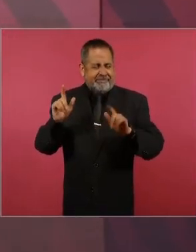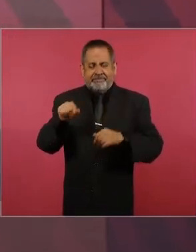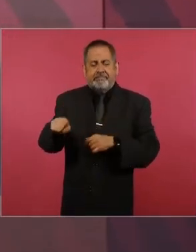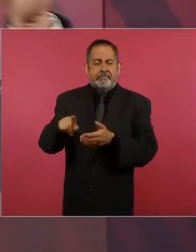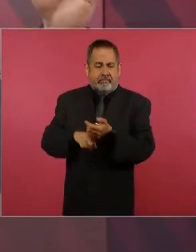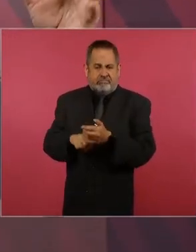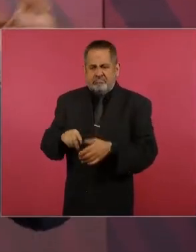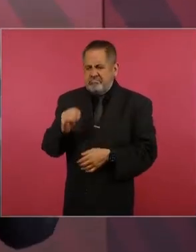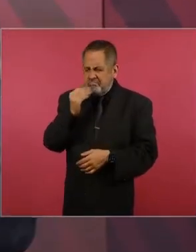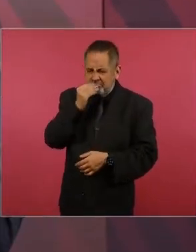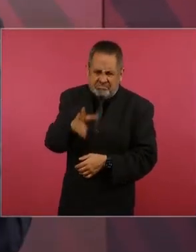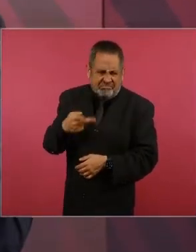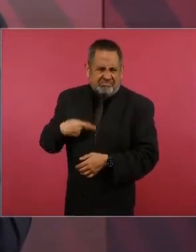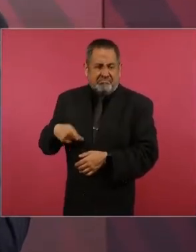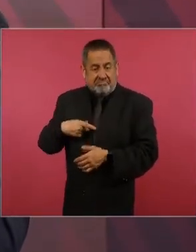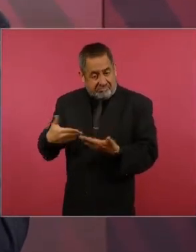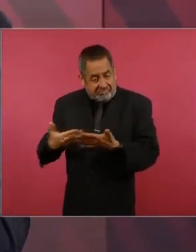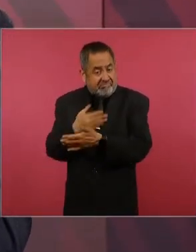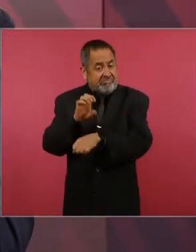extraordinario,